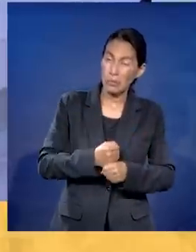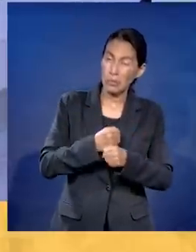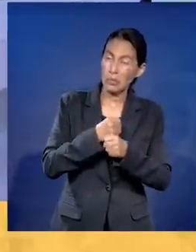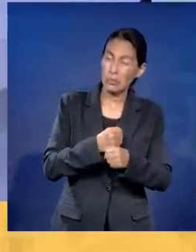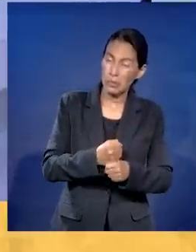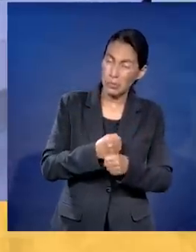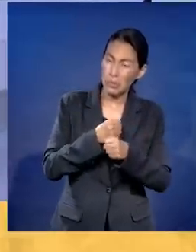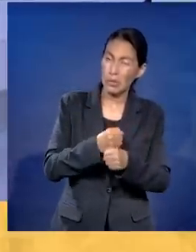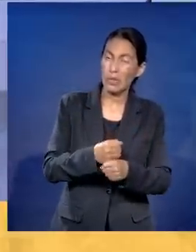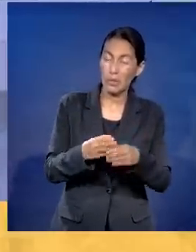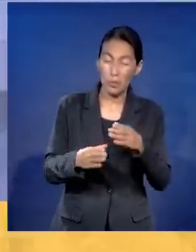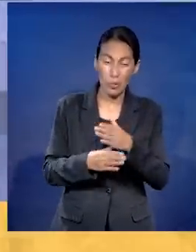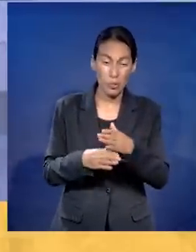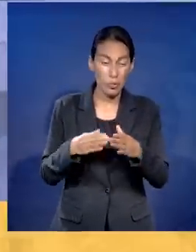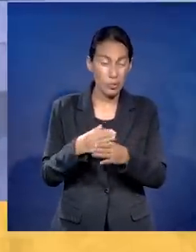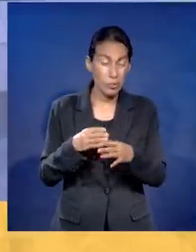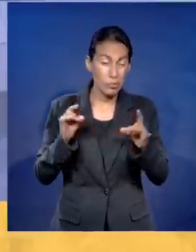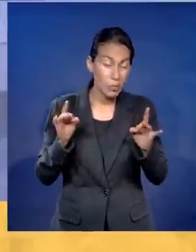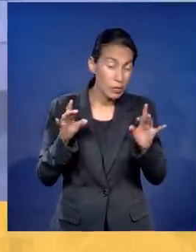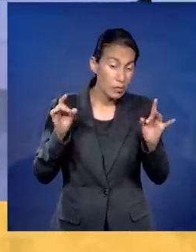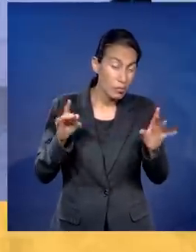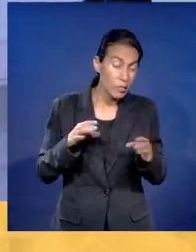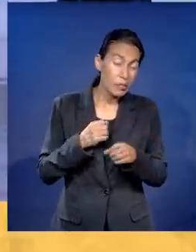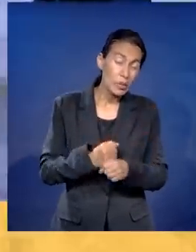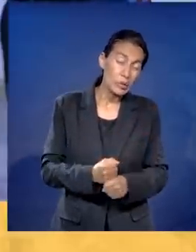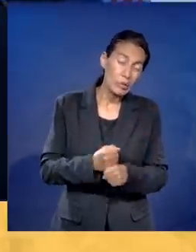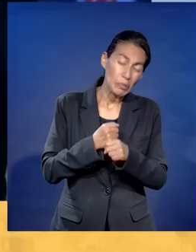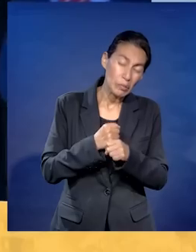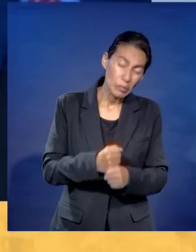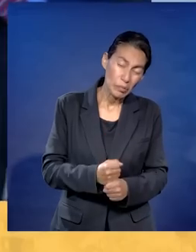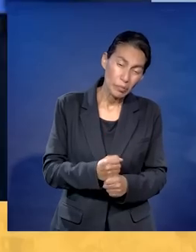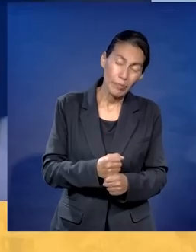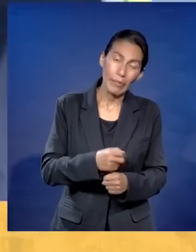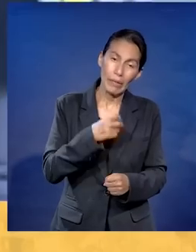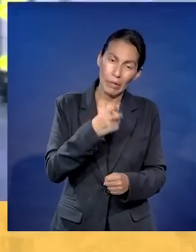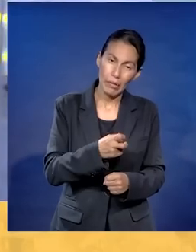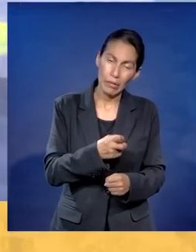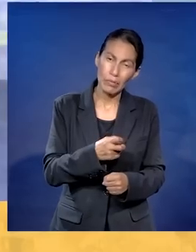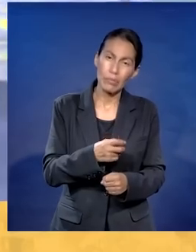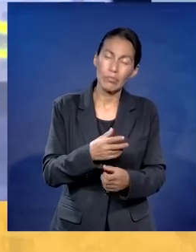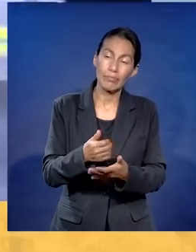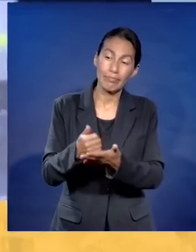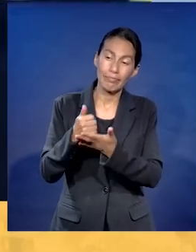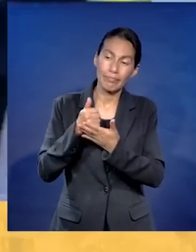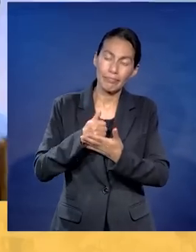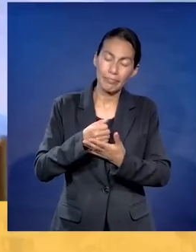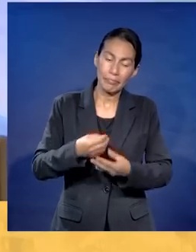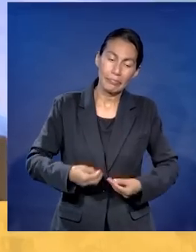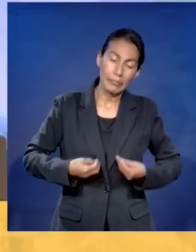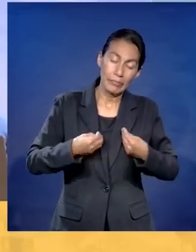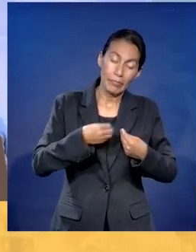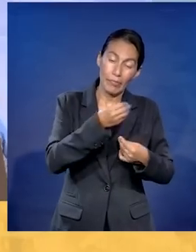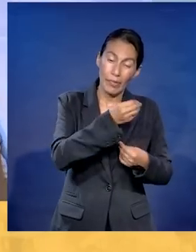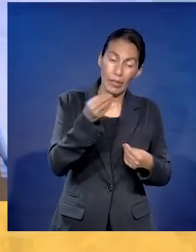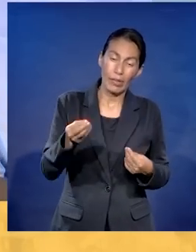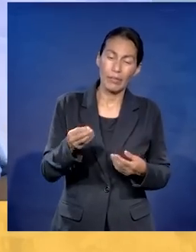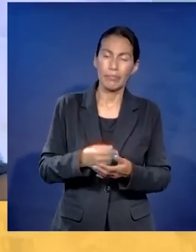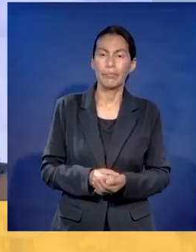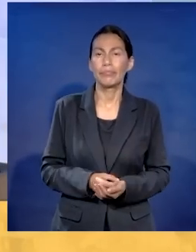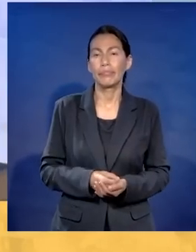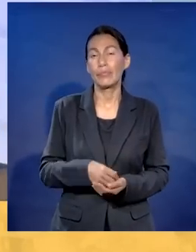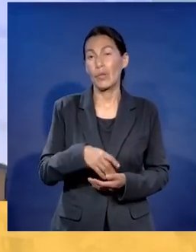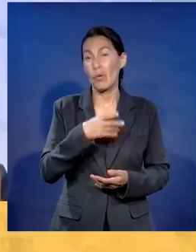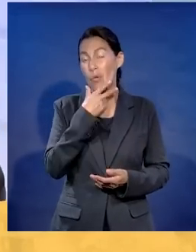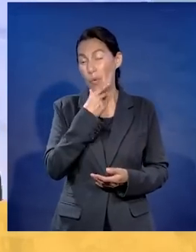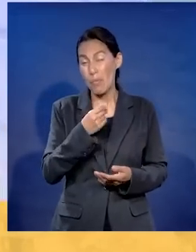ladrillazos de la vida las tragedias los golpes Los sufrimientos y